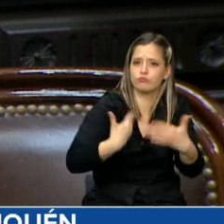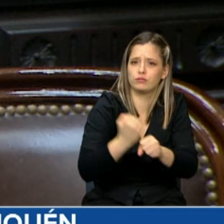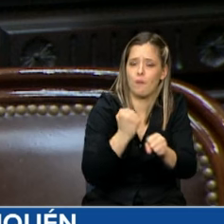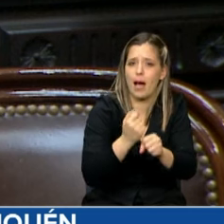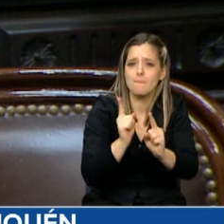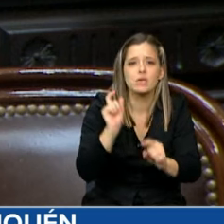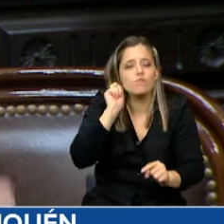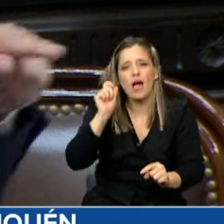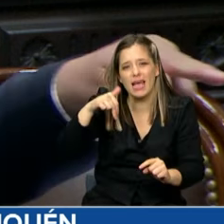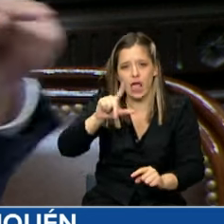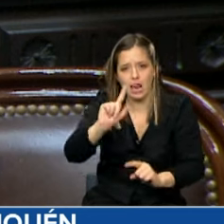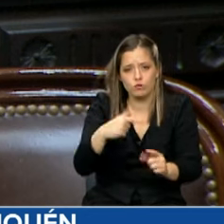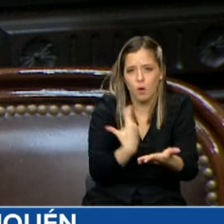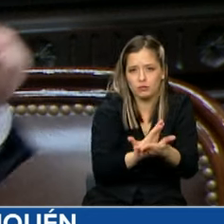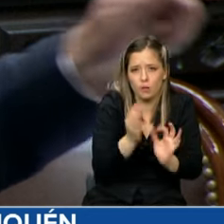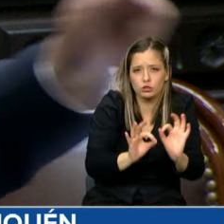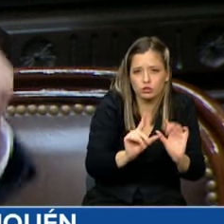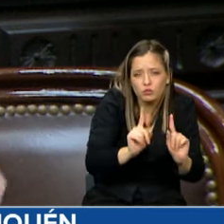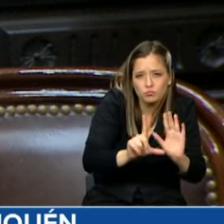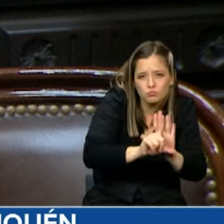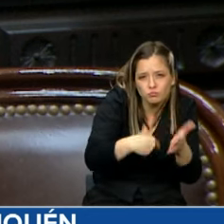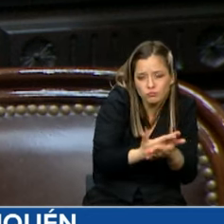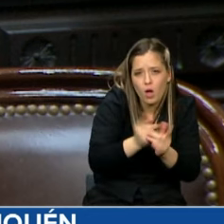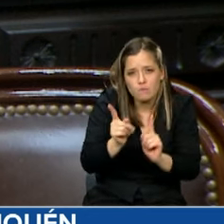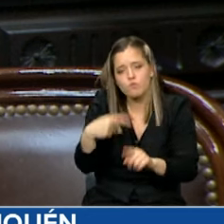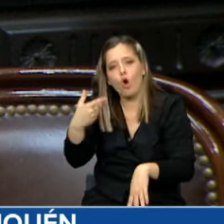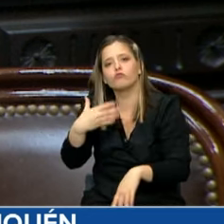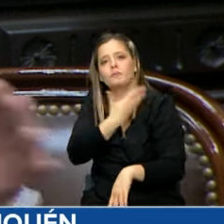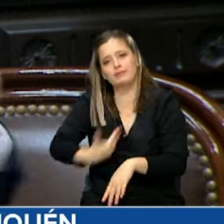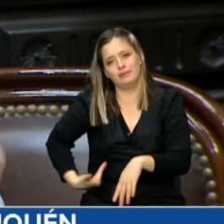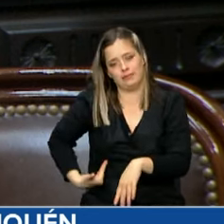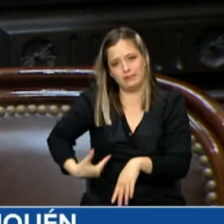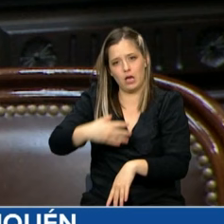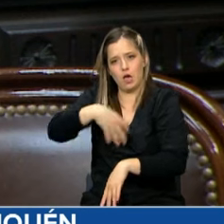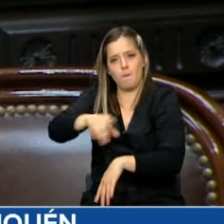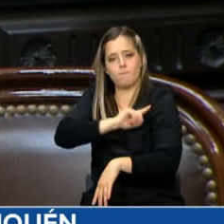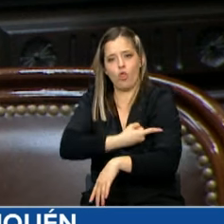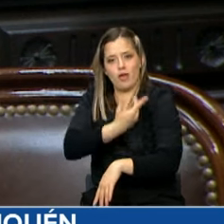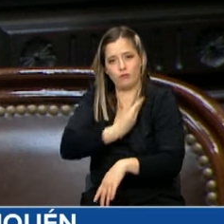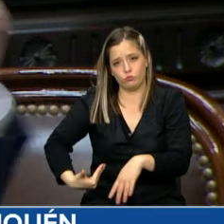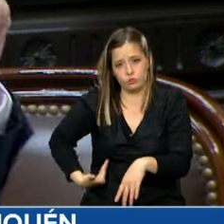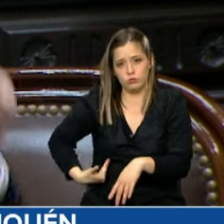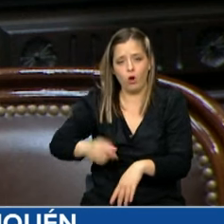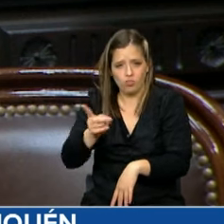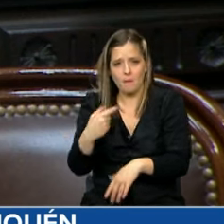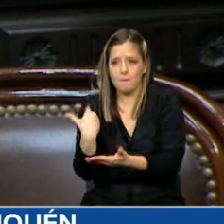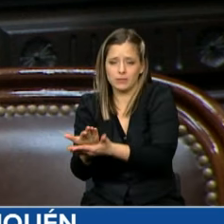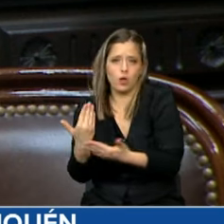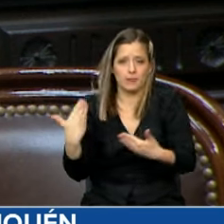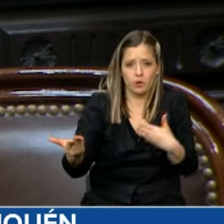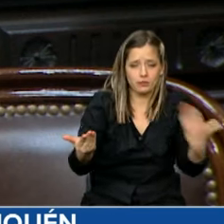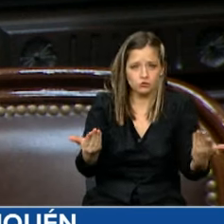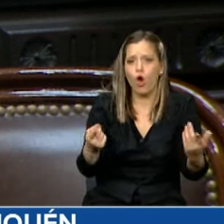este gnl y también tuvo la iniciativa del poder ejecutivo nacional y lo tenemos que aplaudir a los dos No importa De quién es la